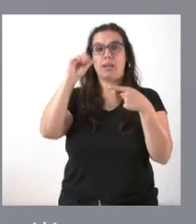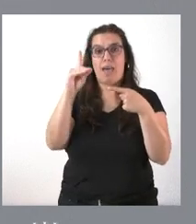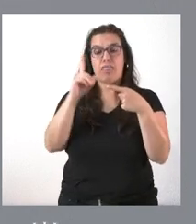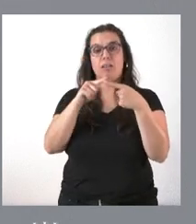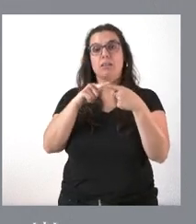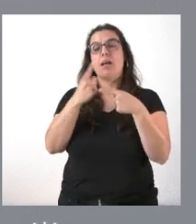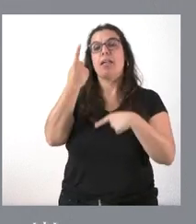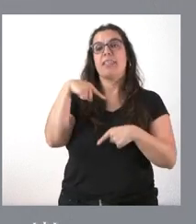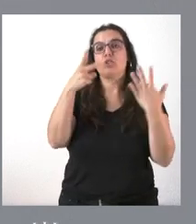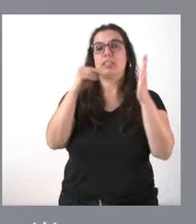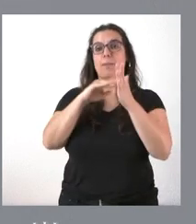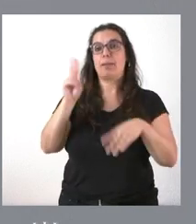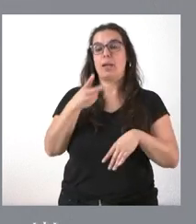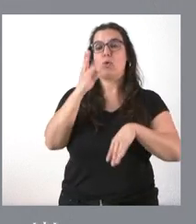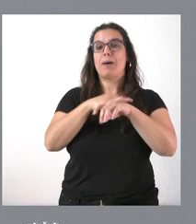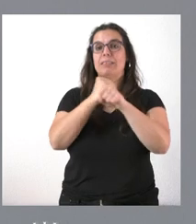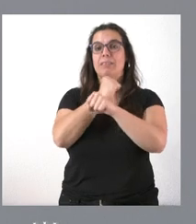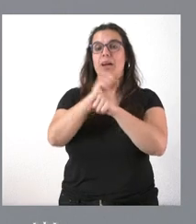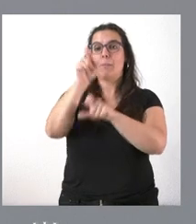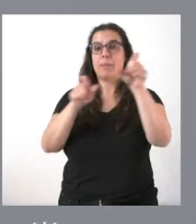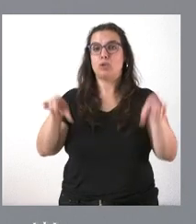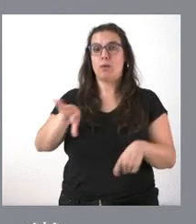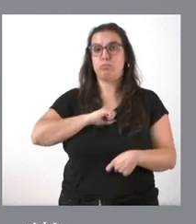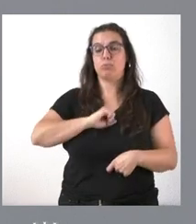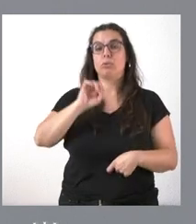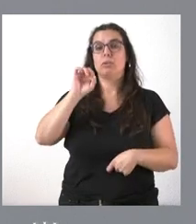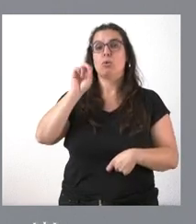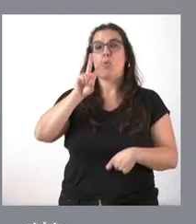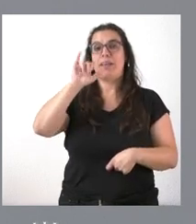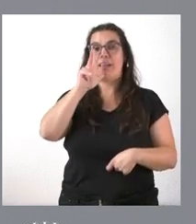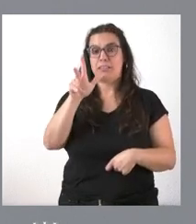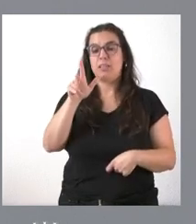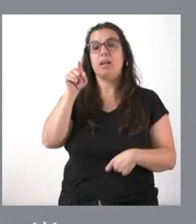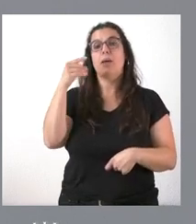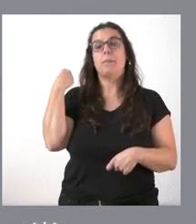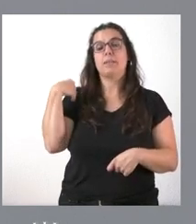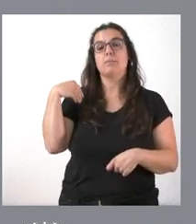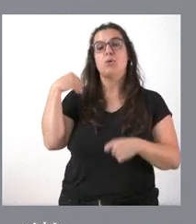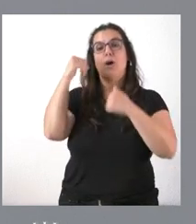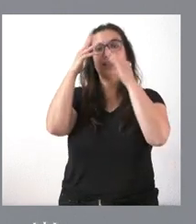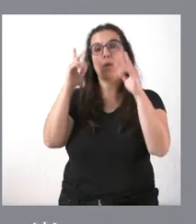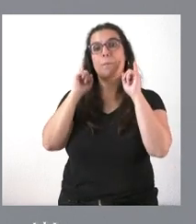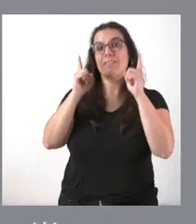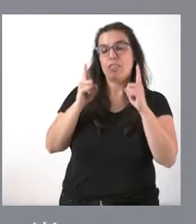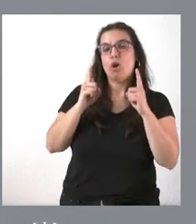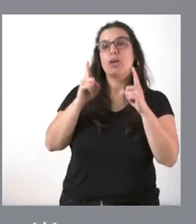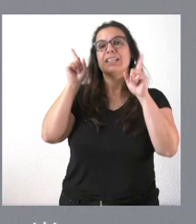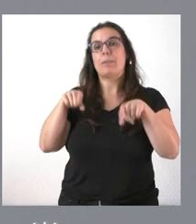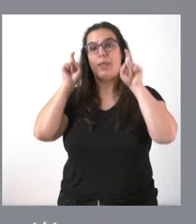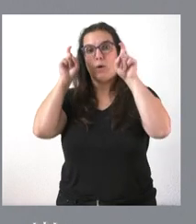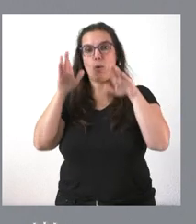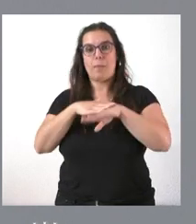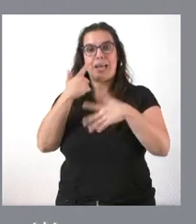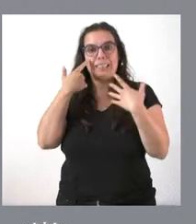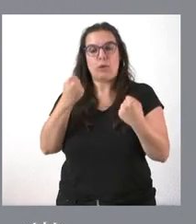recibir 170.000 euros para trabajar con personas con VIH desde la perspectiva preventiva y de Educación para la salud